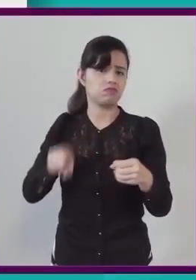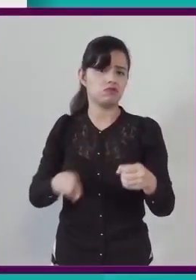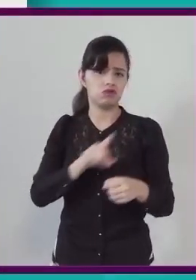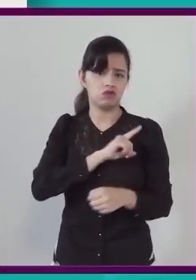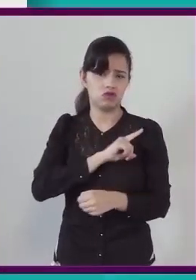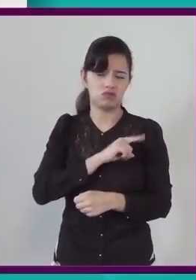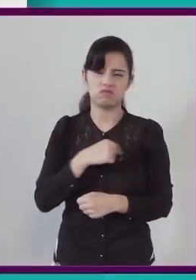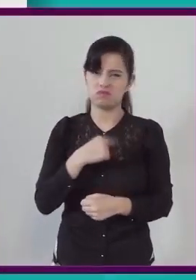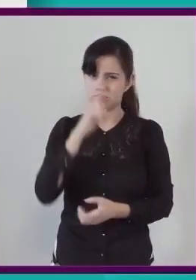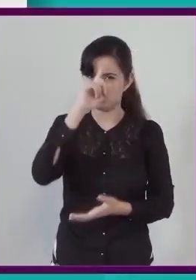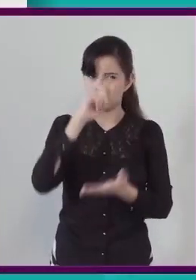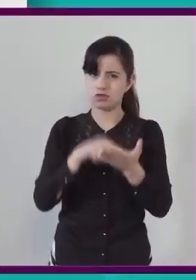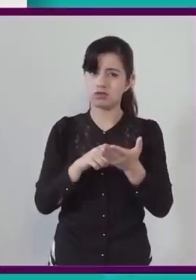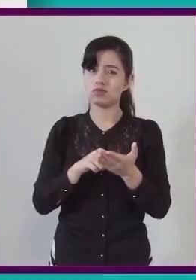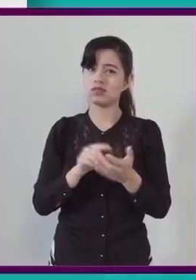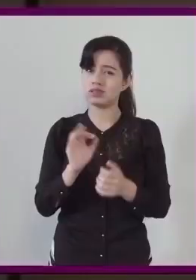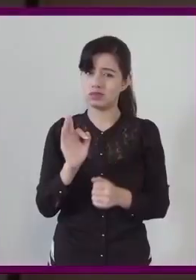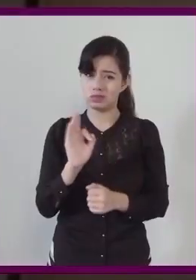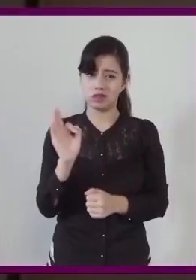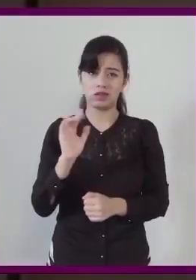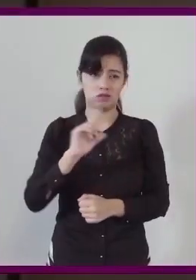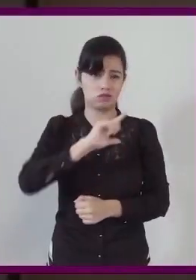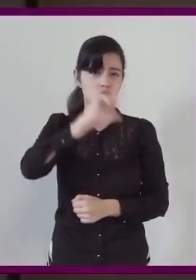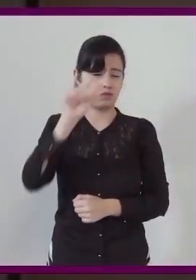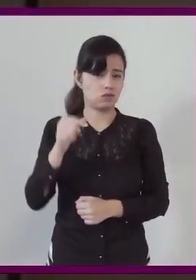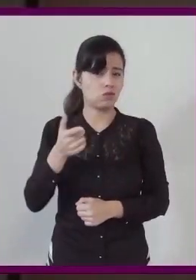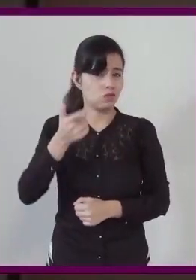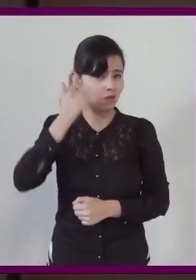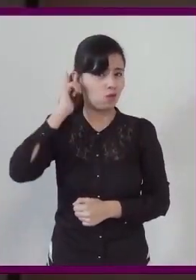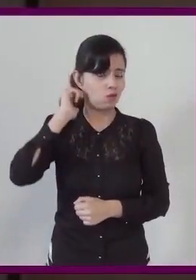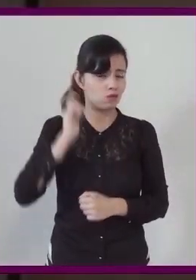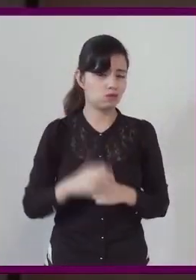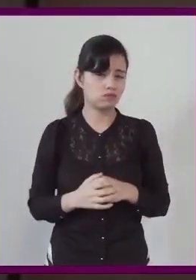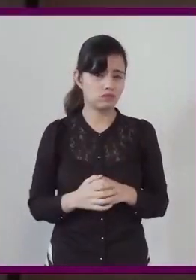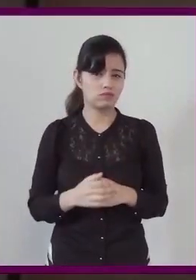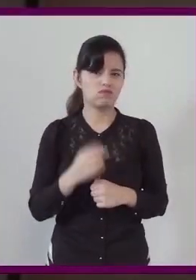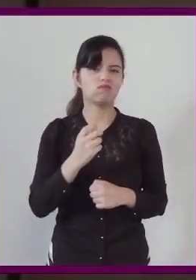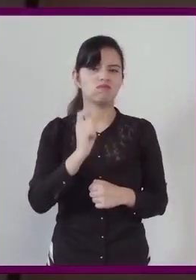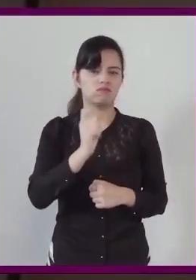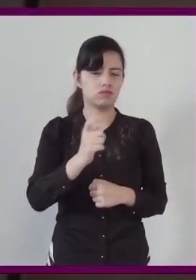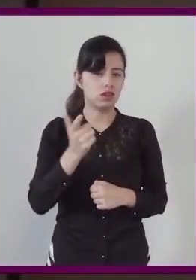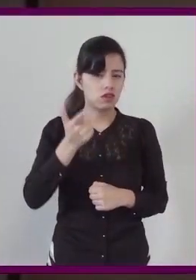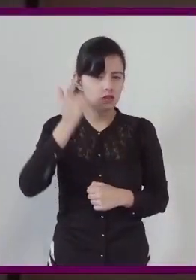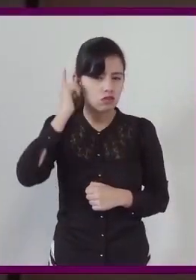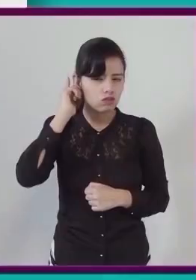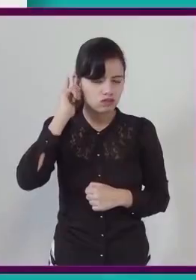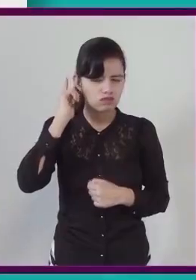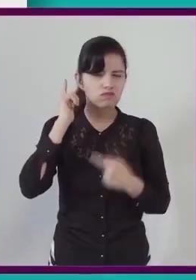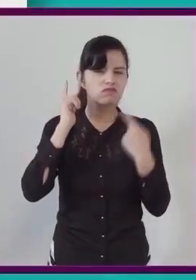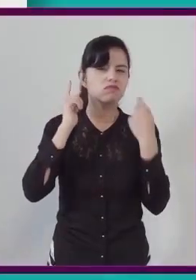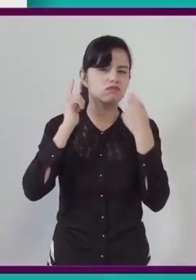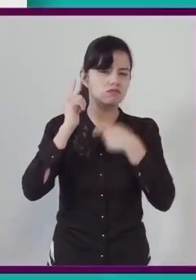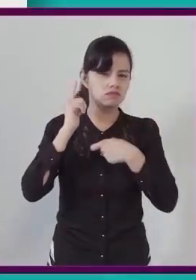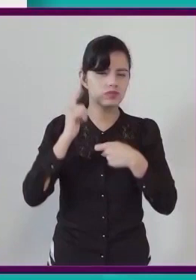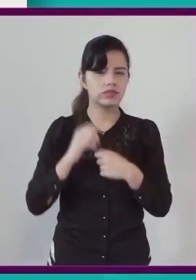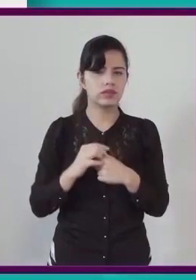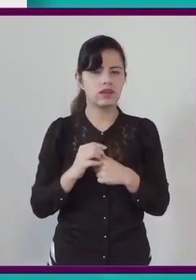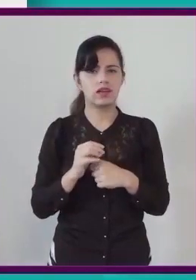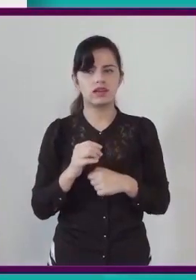volvemos locos como personas, ¿no? La locura es eso, es no poder cotejar o no